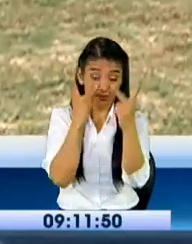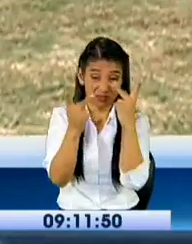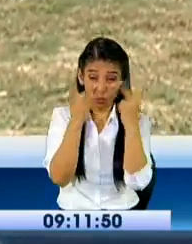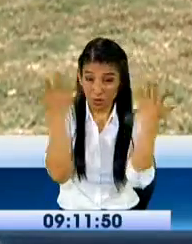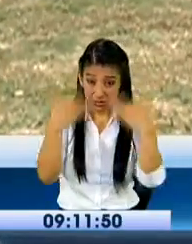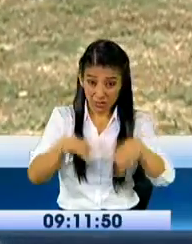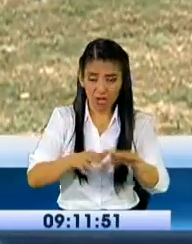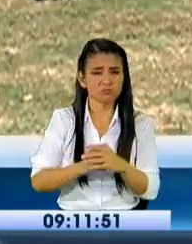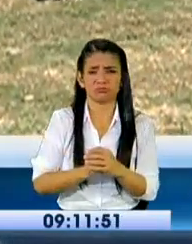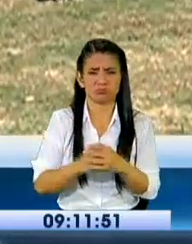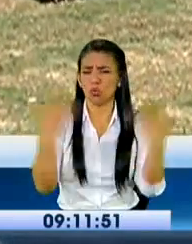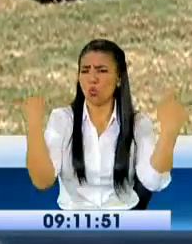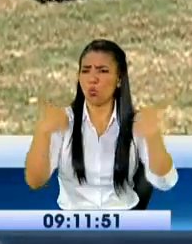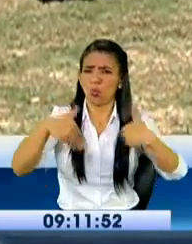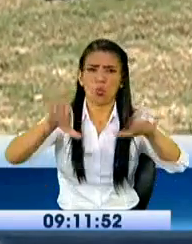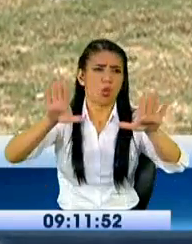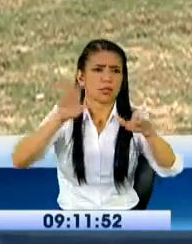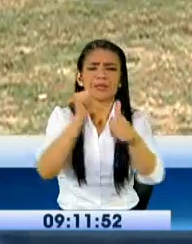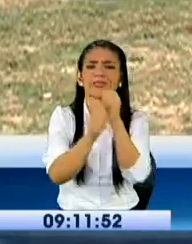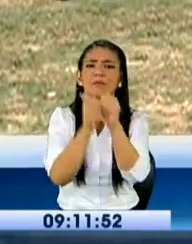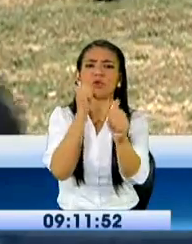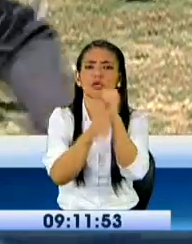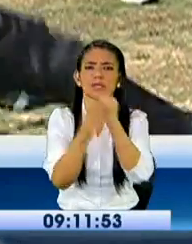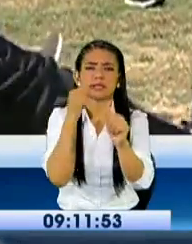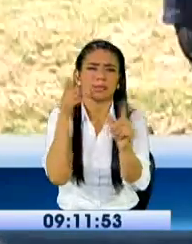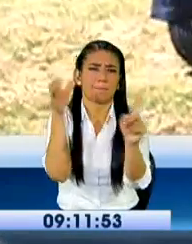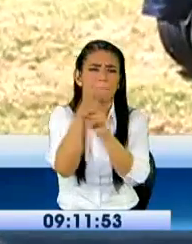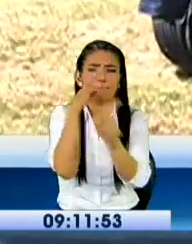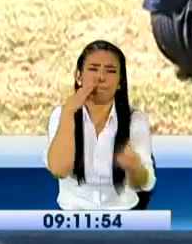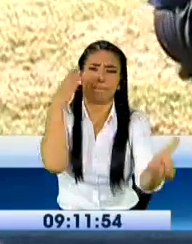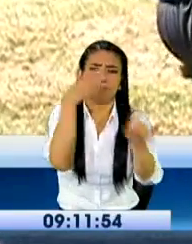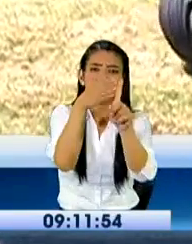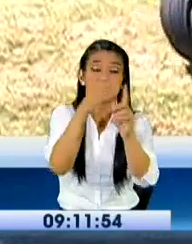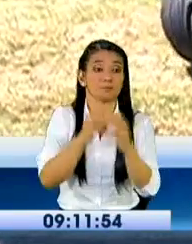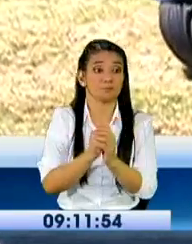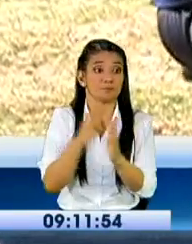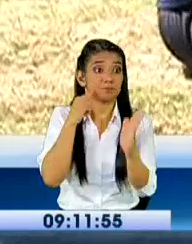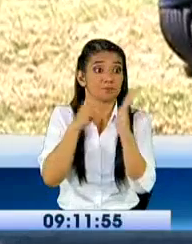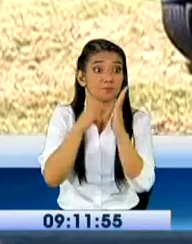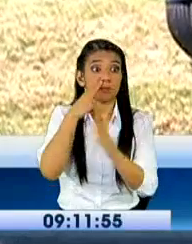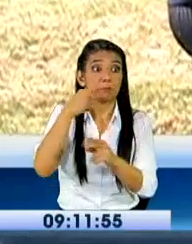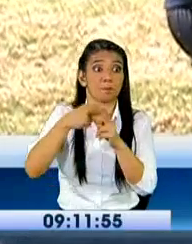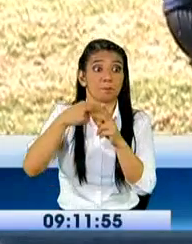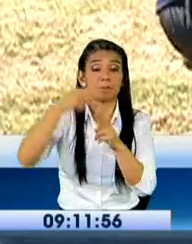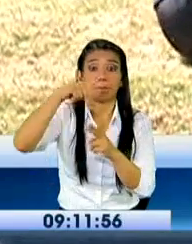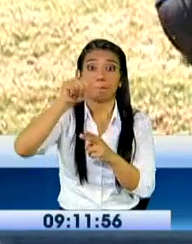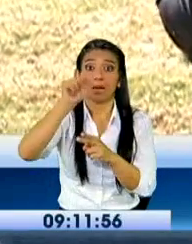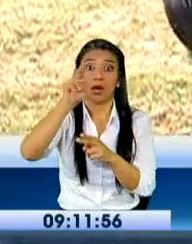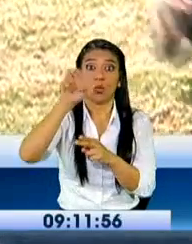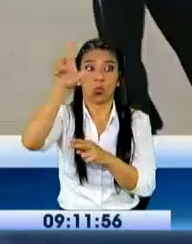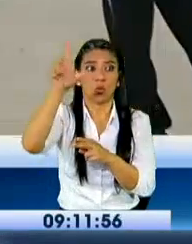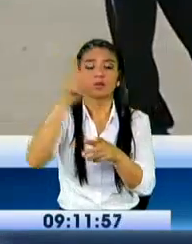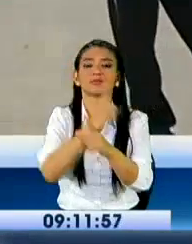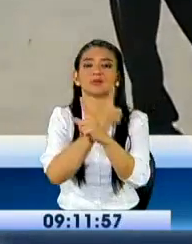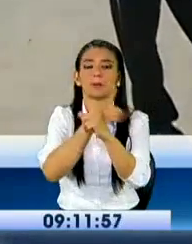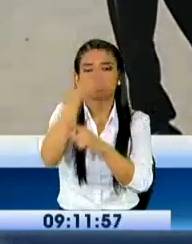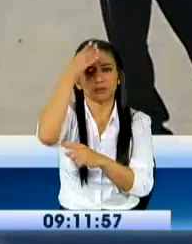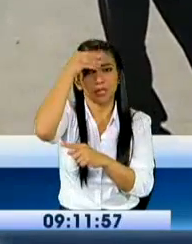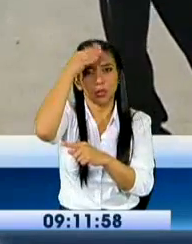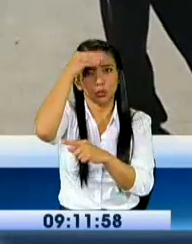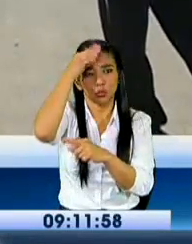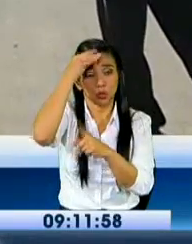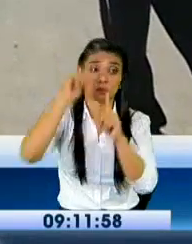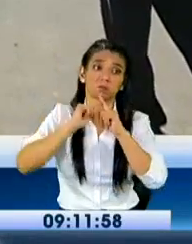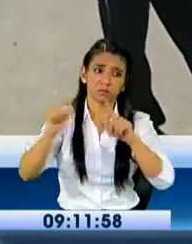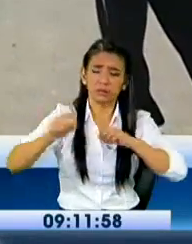visual, sino todos los atletas que se preparan para alcanzar una meta. Es el caso de Paul, que posee discapacidad intelectual, pero le dedica